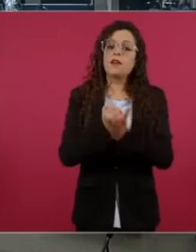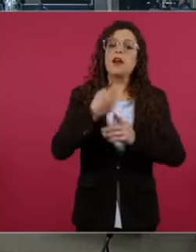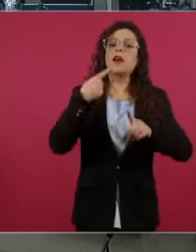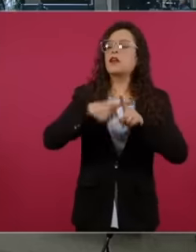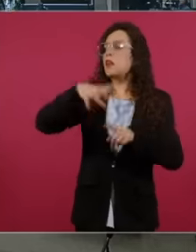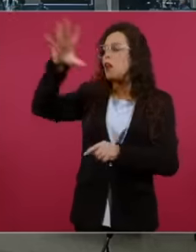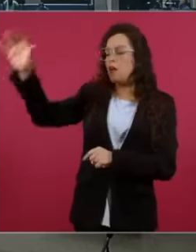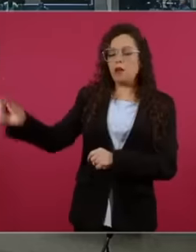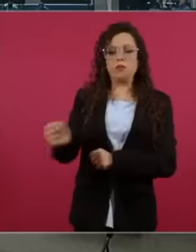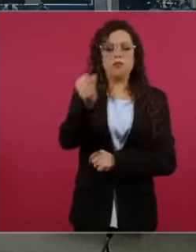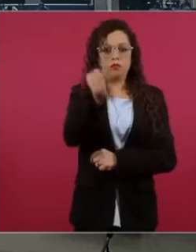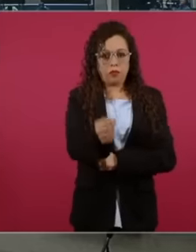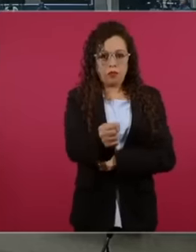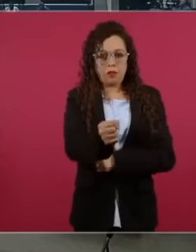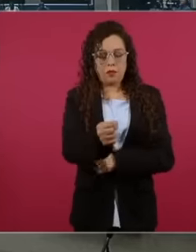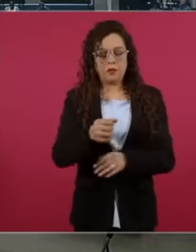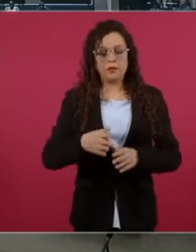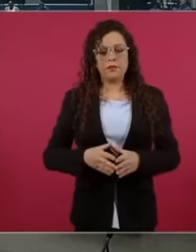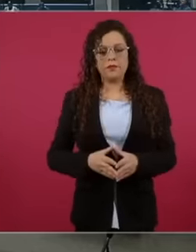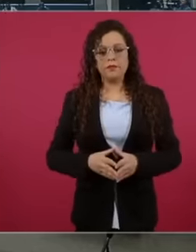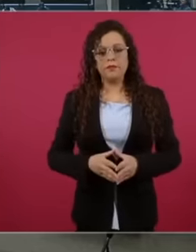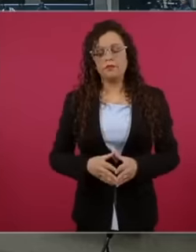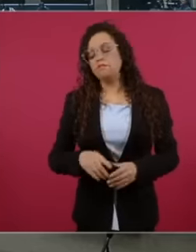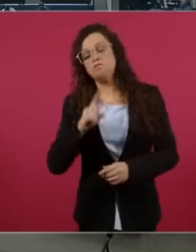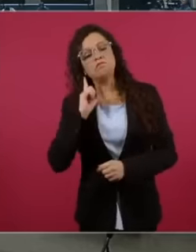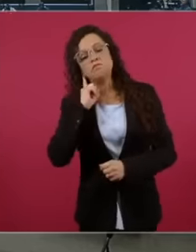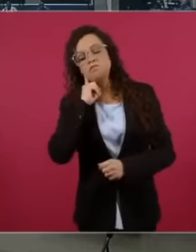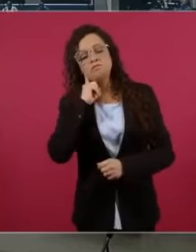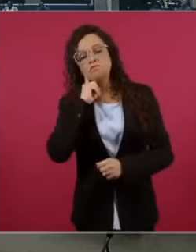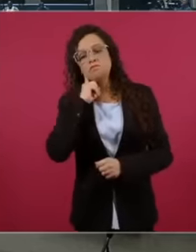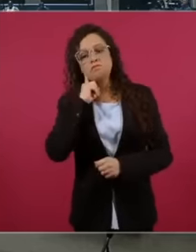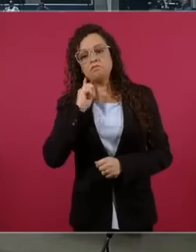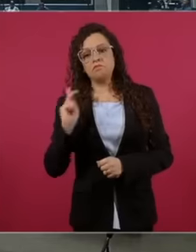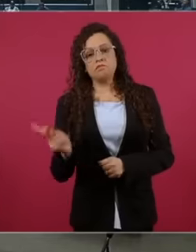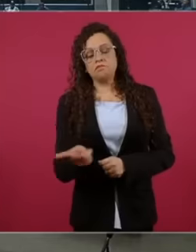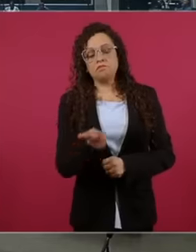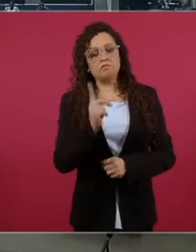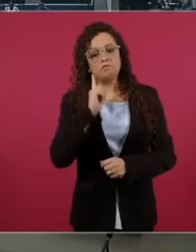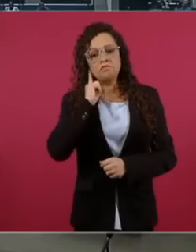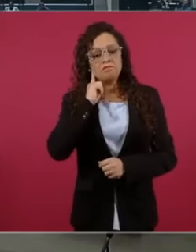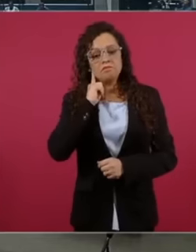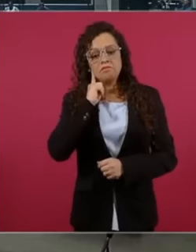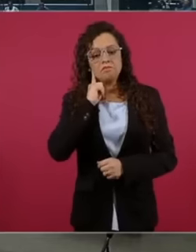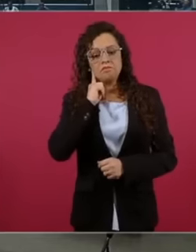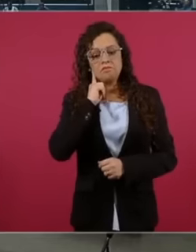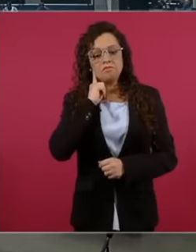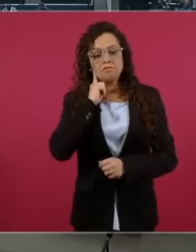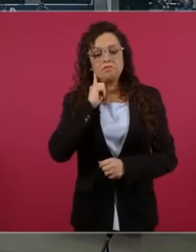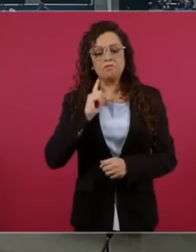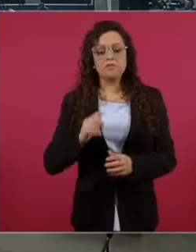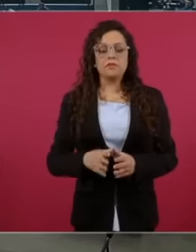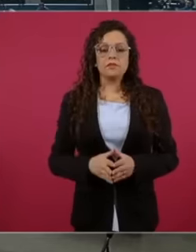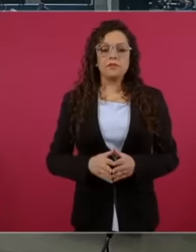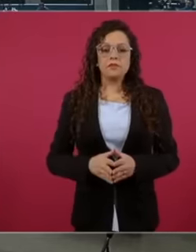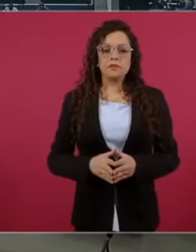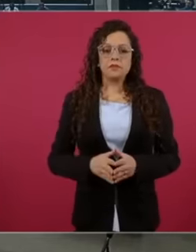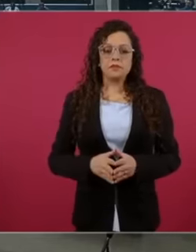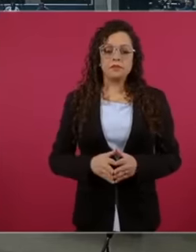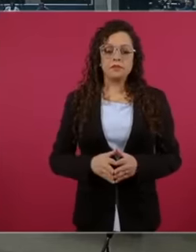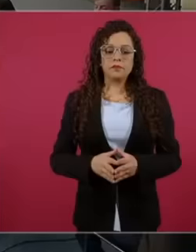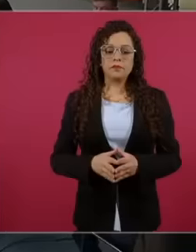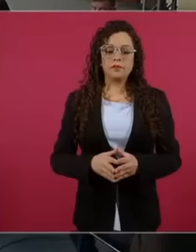magistrados adelantan que podrían intentar movilizaciones o paros parciales si la reforma se aprueba en sus casos? Tienen todo su